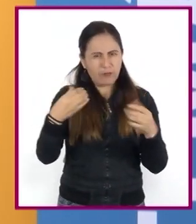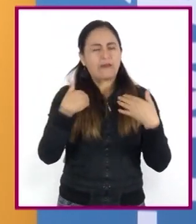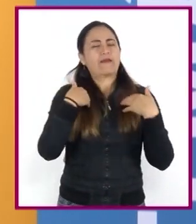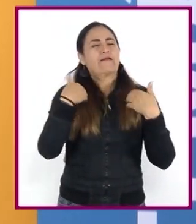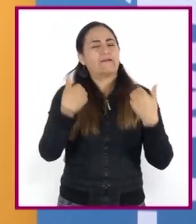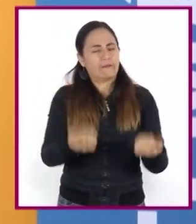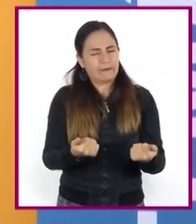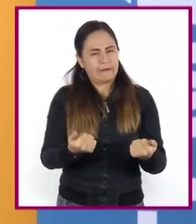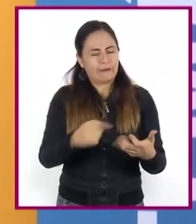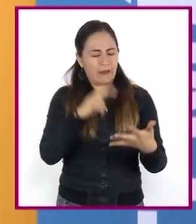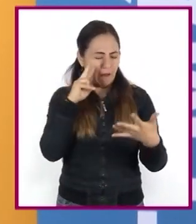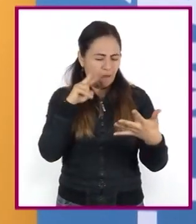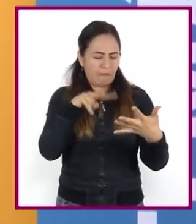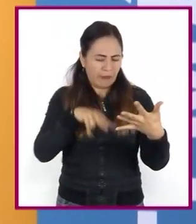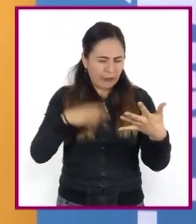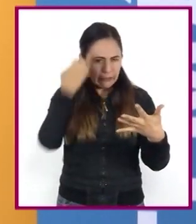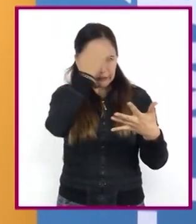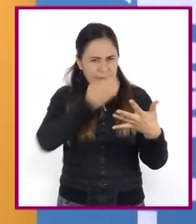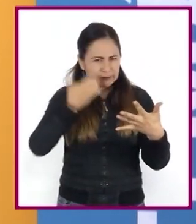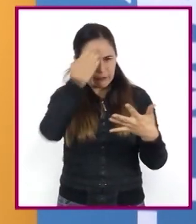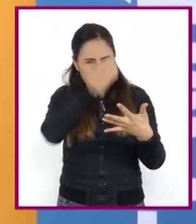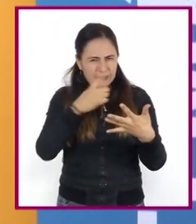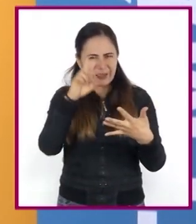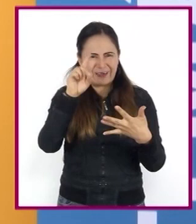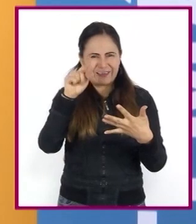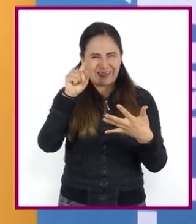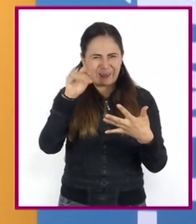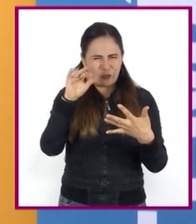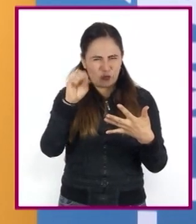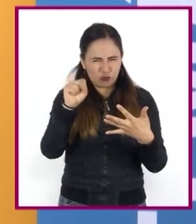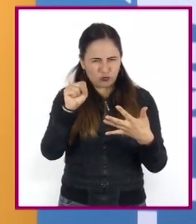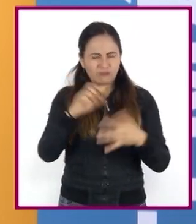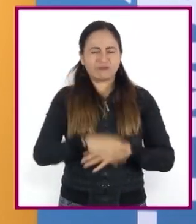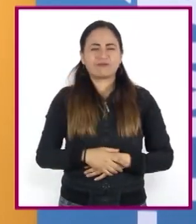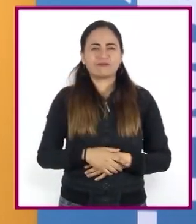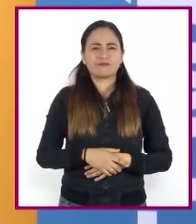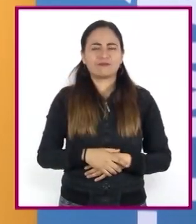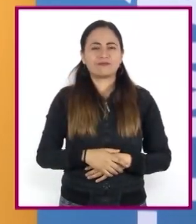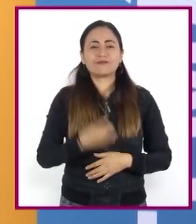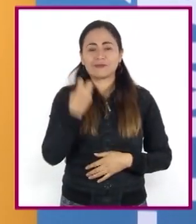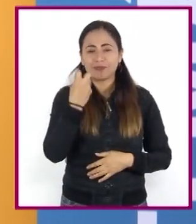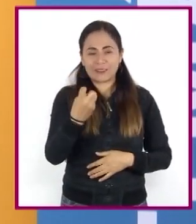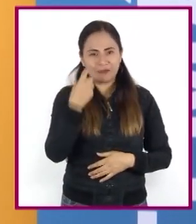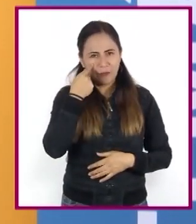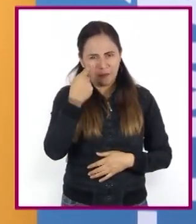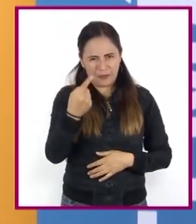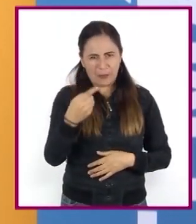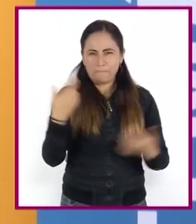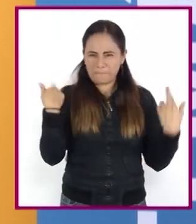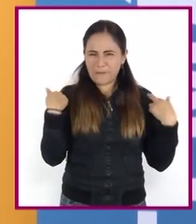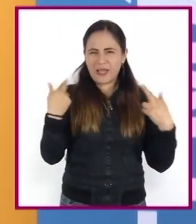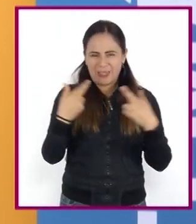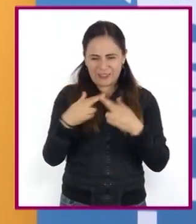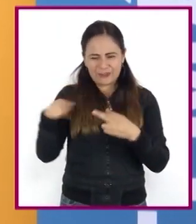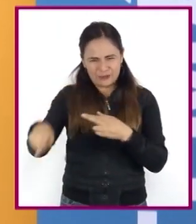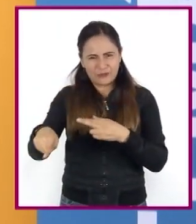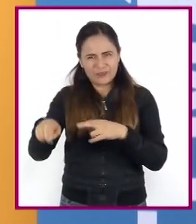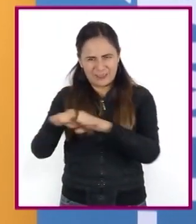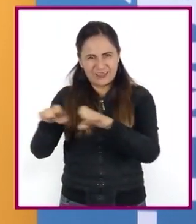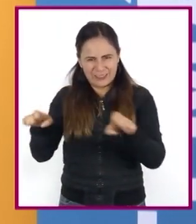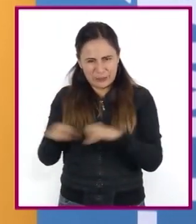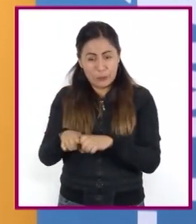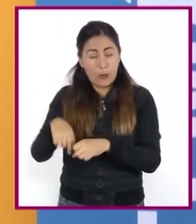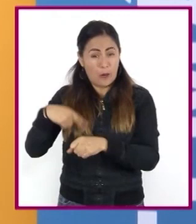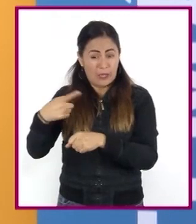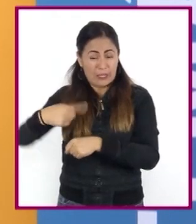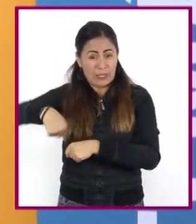manejar adecuadamente un conjunto de datos. Esto lo pudimos observar con los docentes en la encuesta, en donde era